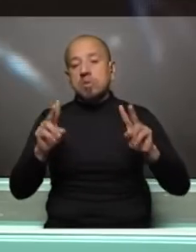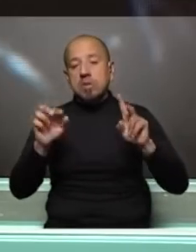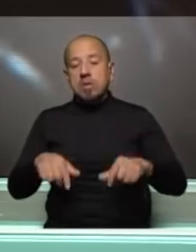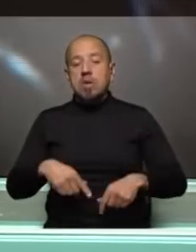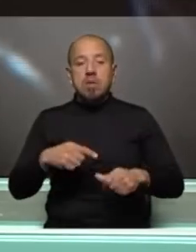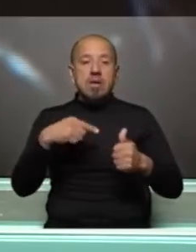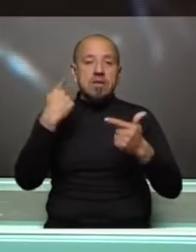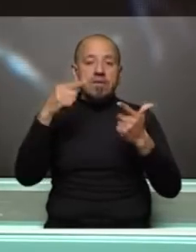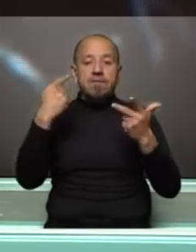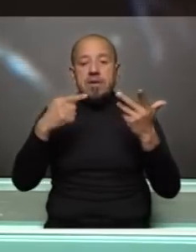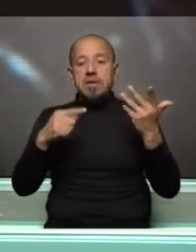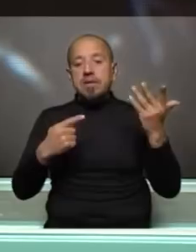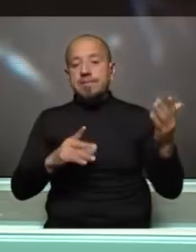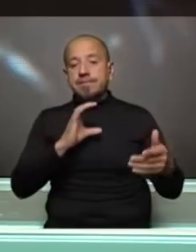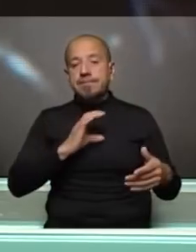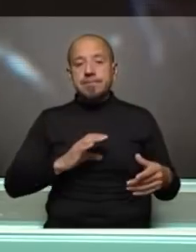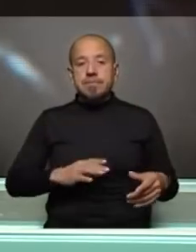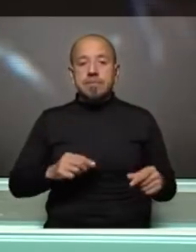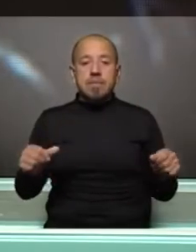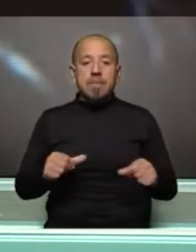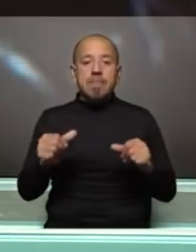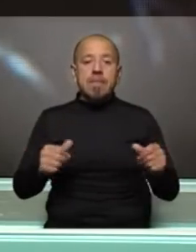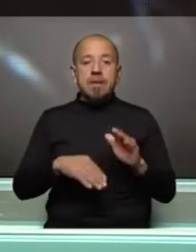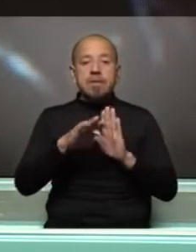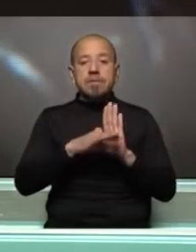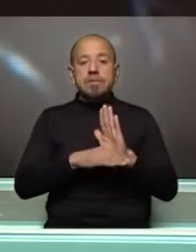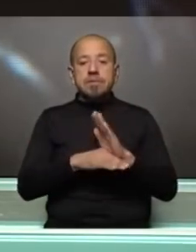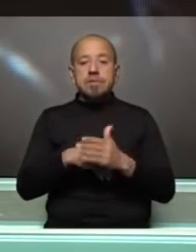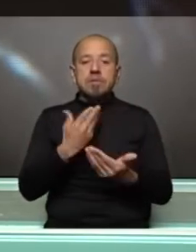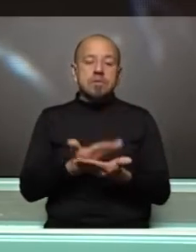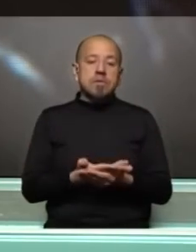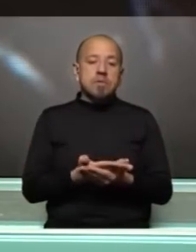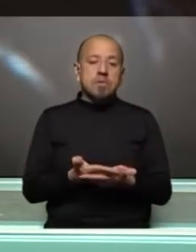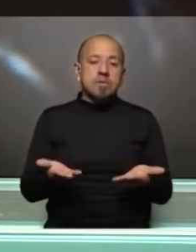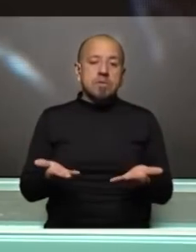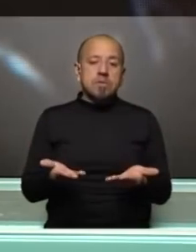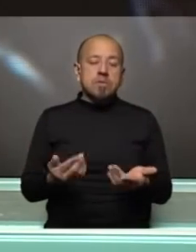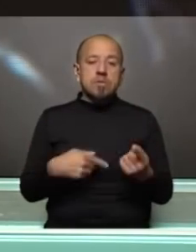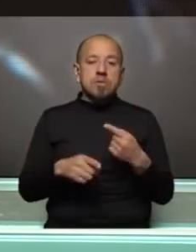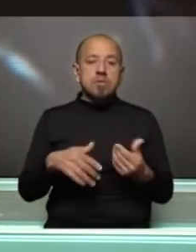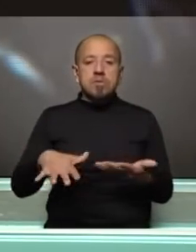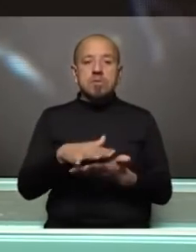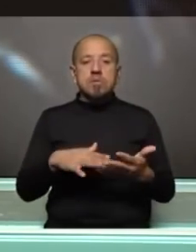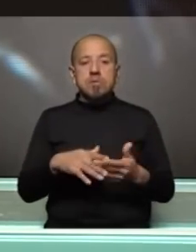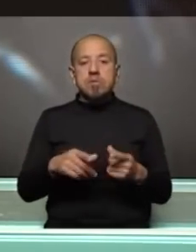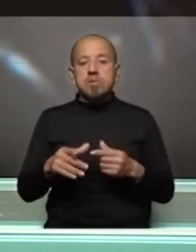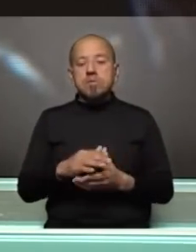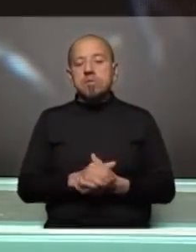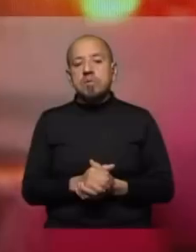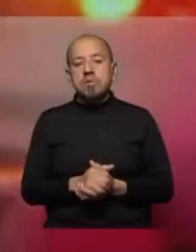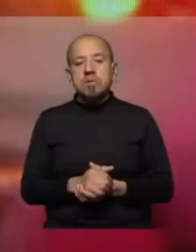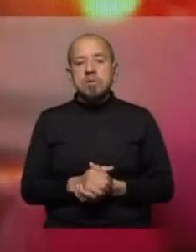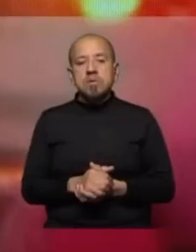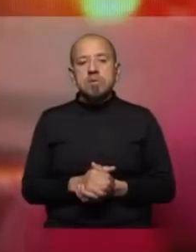interministerial para poder desarrollar una programa y una propuesta que trate que esos espacios se vuelvan a ocupar no